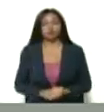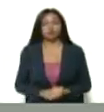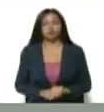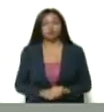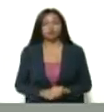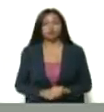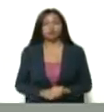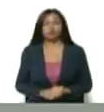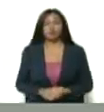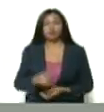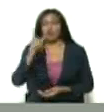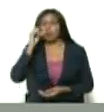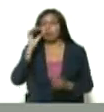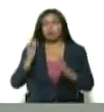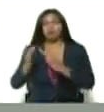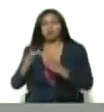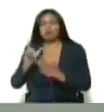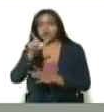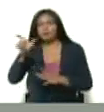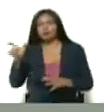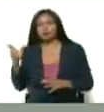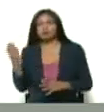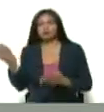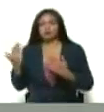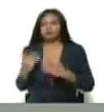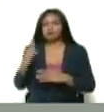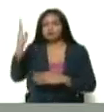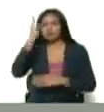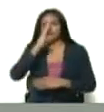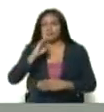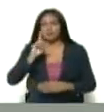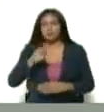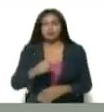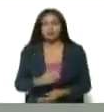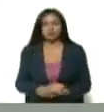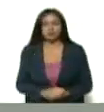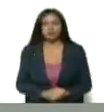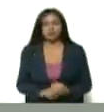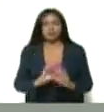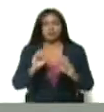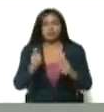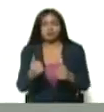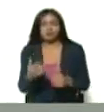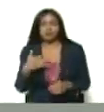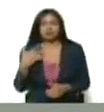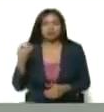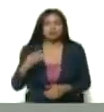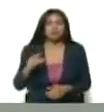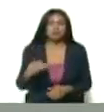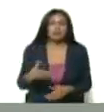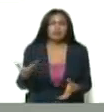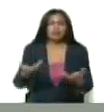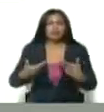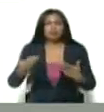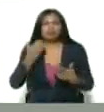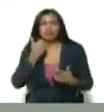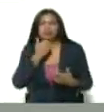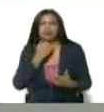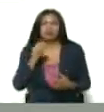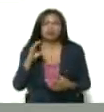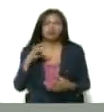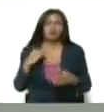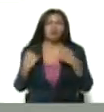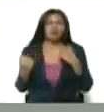Él refiere contacto con personas procedentes de Brasil. Empezó a presentar algunos síntomas de fiebre y malestar general